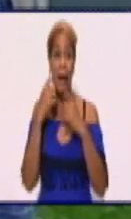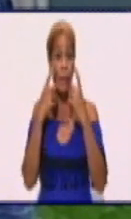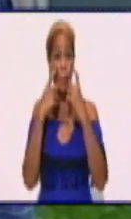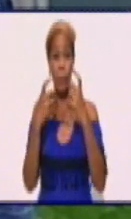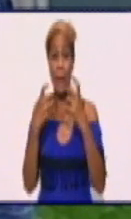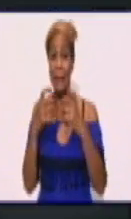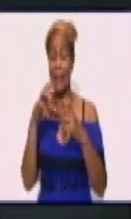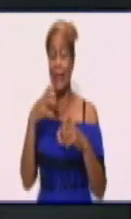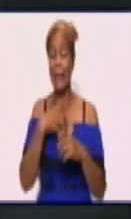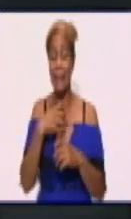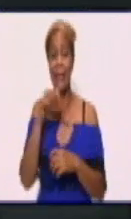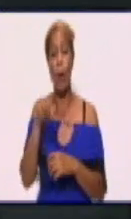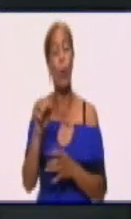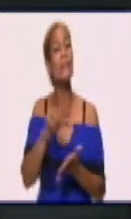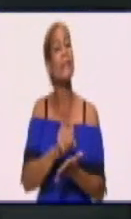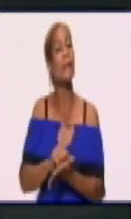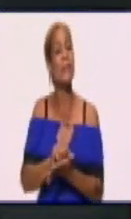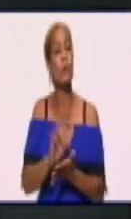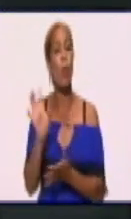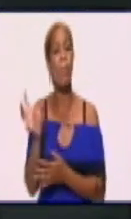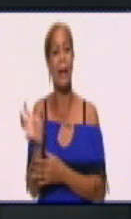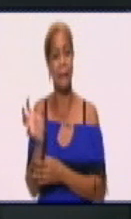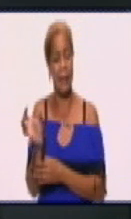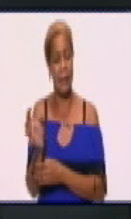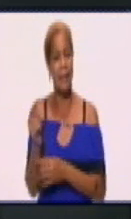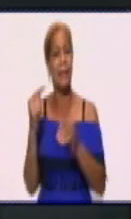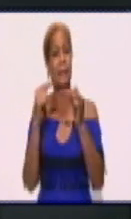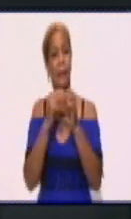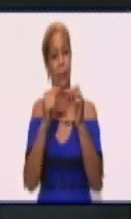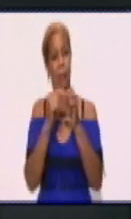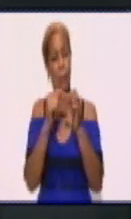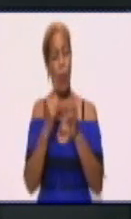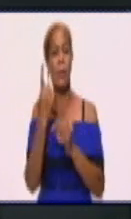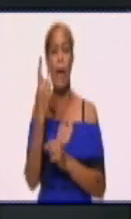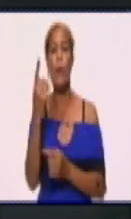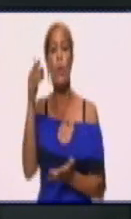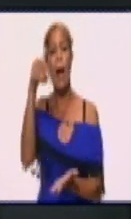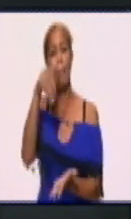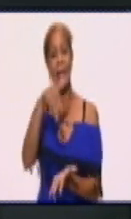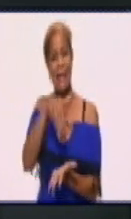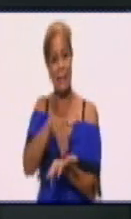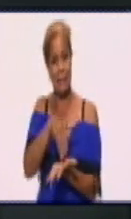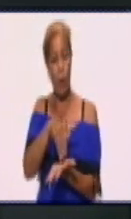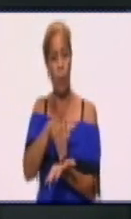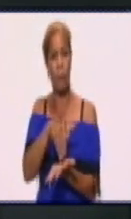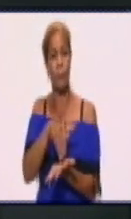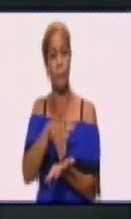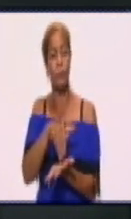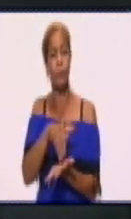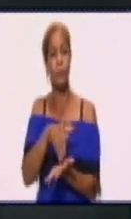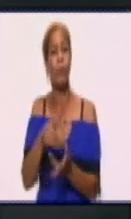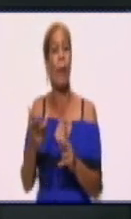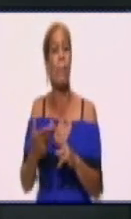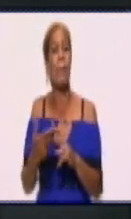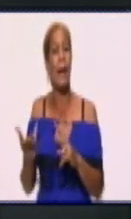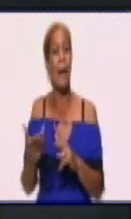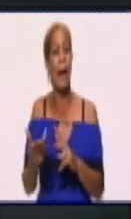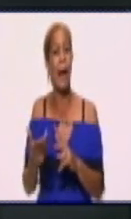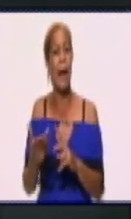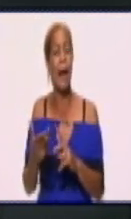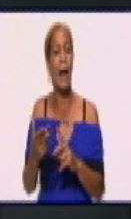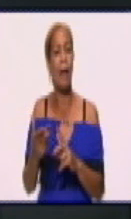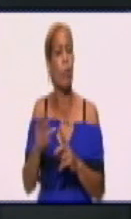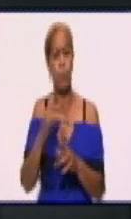la mente el transfer móvil es una aplicación para teléfonos móviles